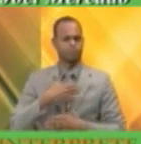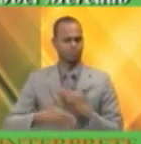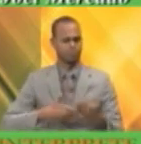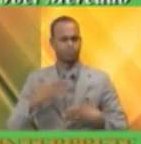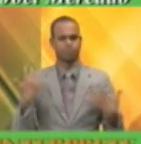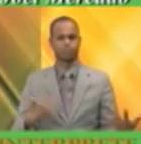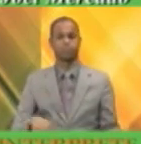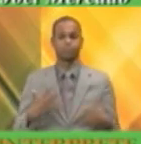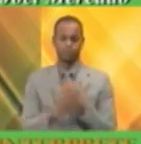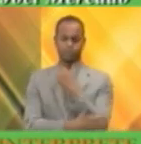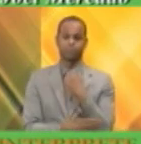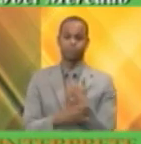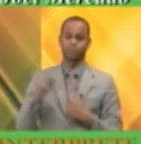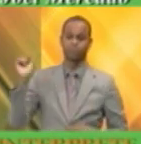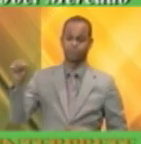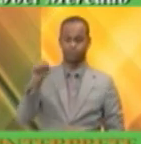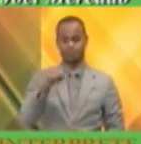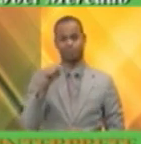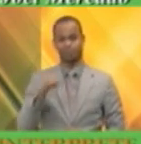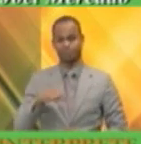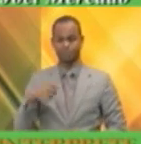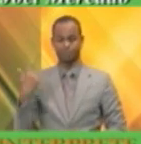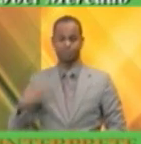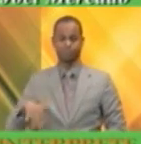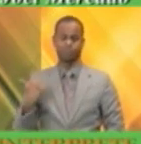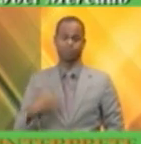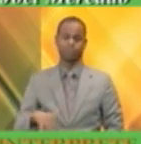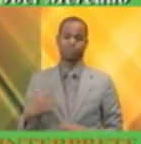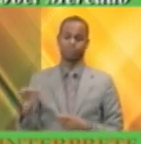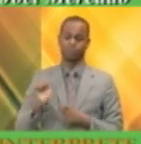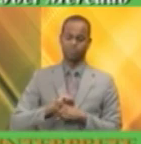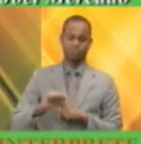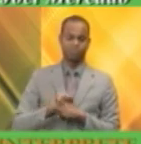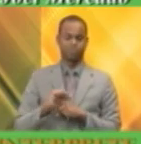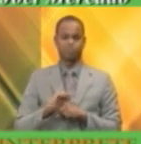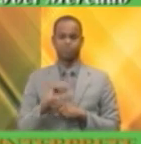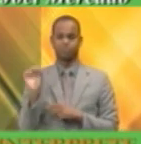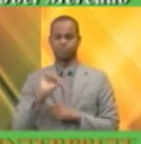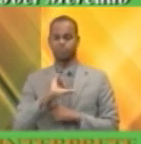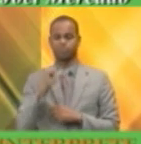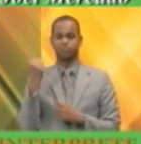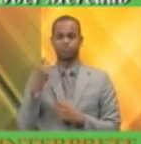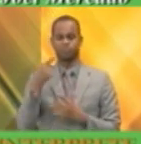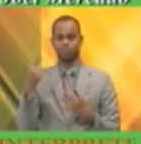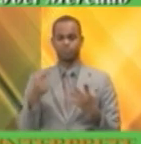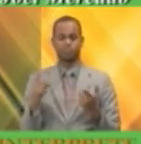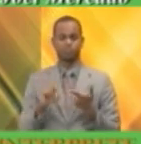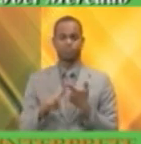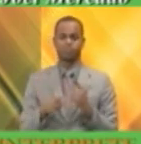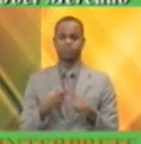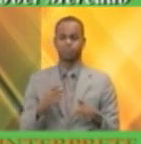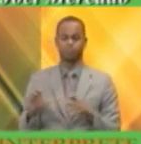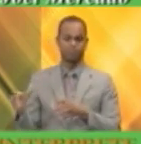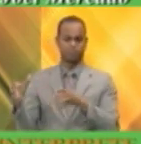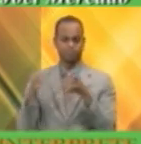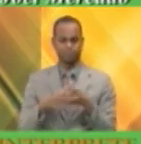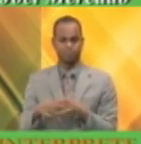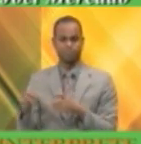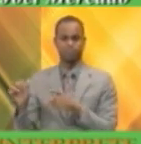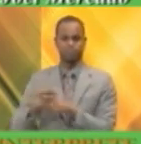entre los países. Le digo que aquí nos han traído capacitaciones, otros amigos de Comité